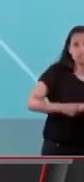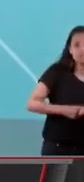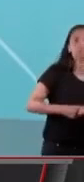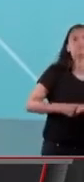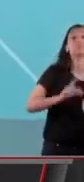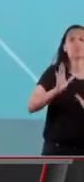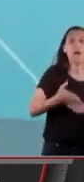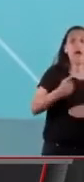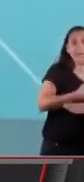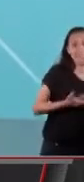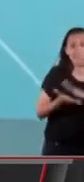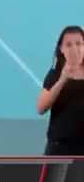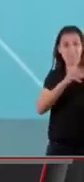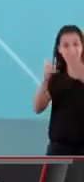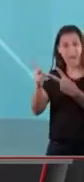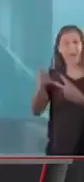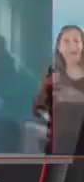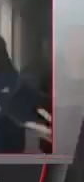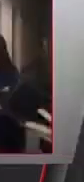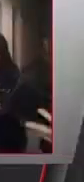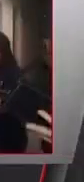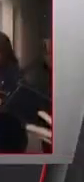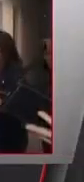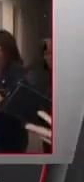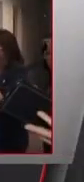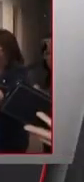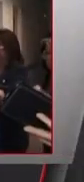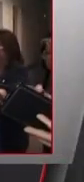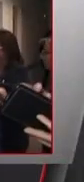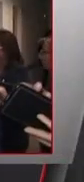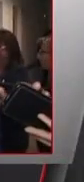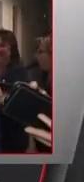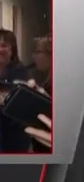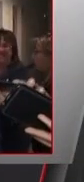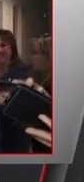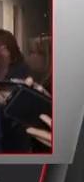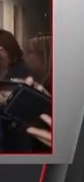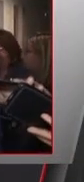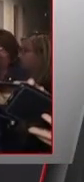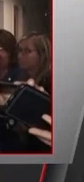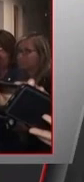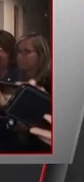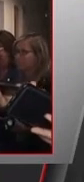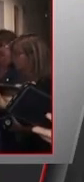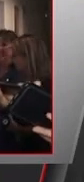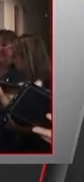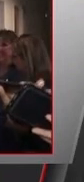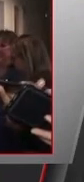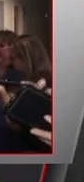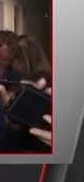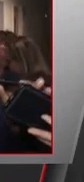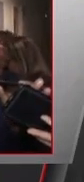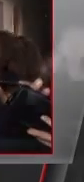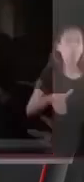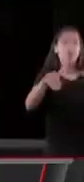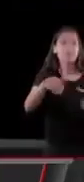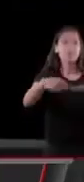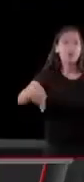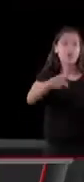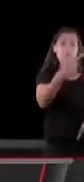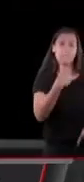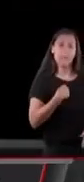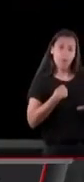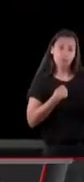en principio, Mauricio, soy Nuria, buenas tardes. A ver, te propongo a vos, a Sole, si le parece, repasar un poco lo que era